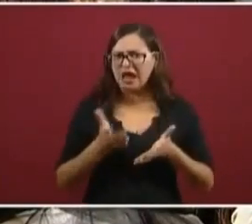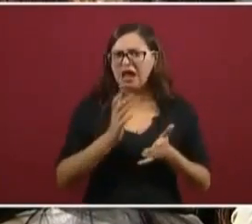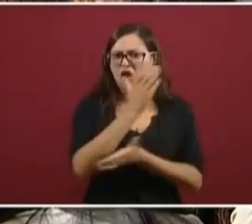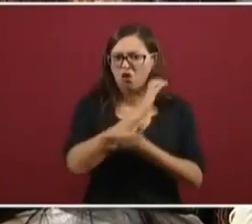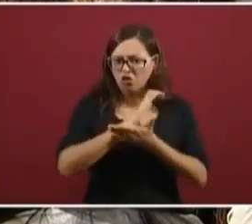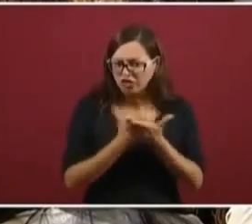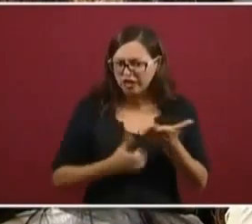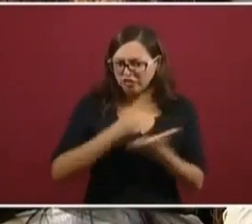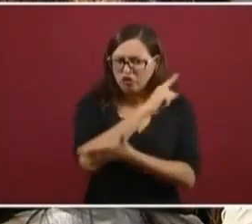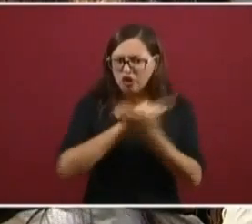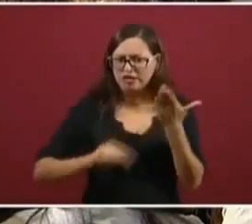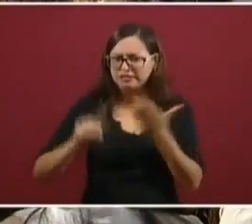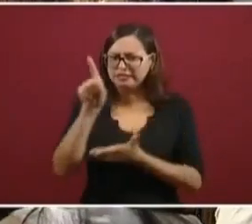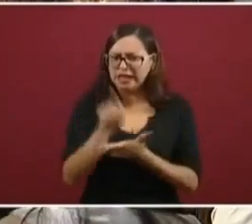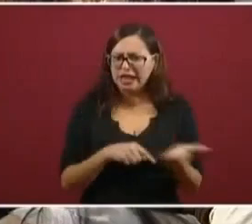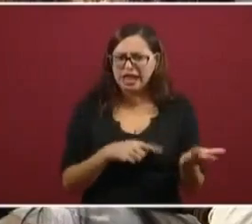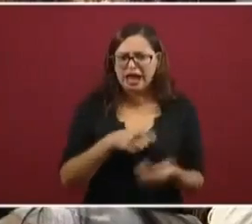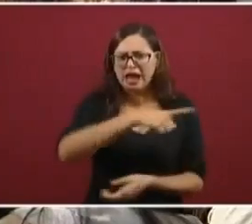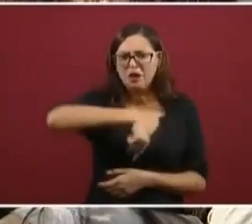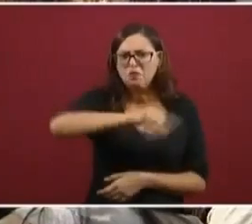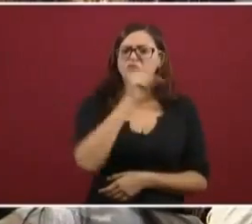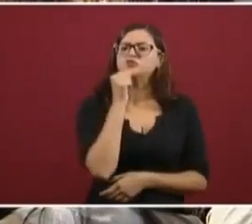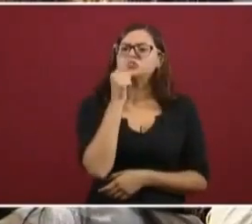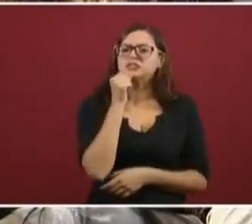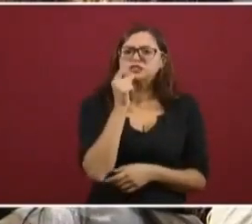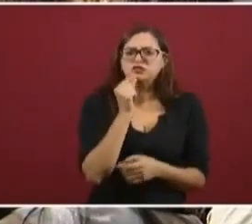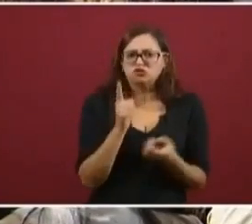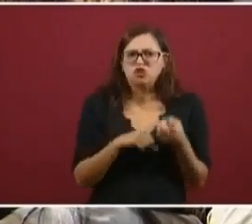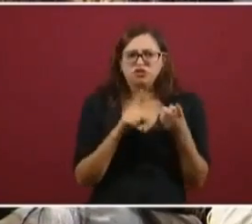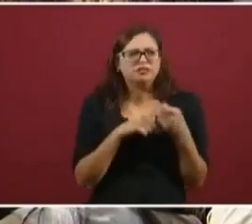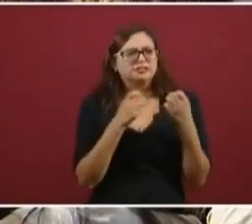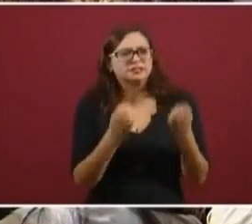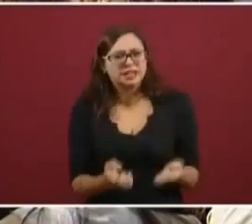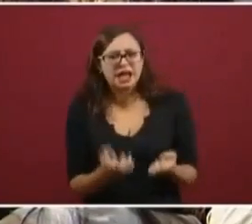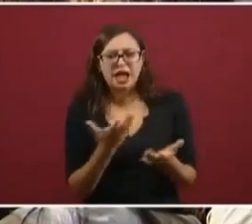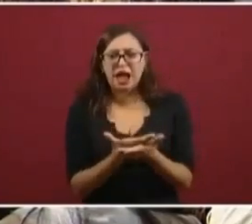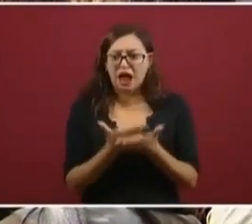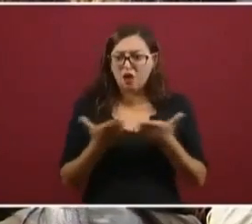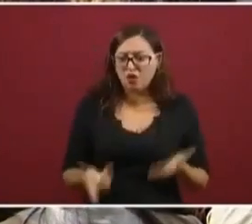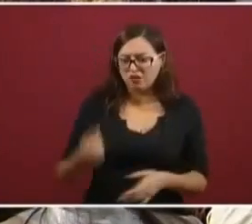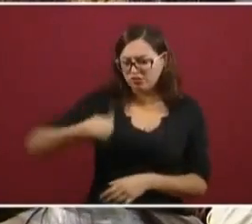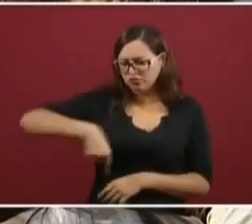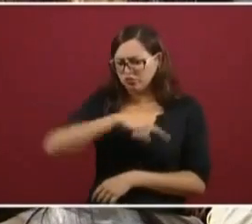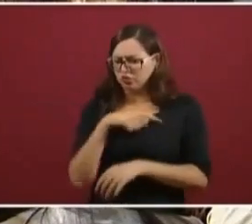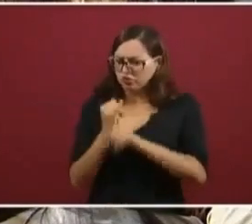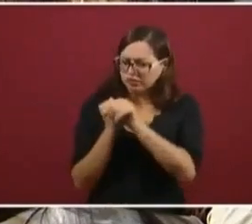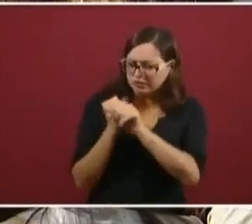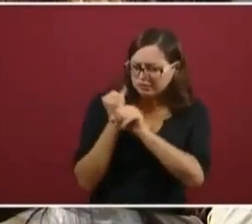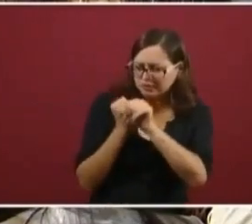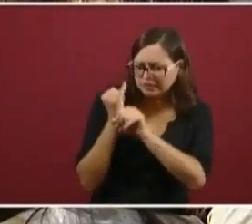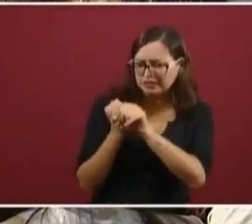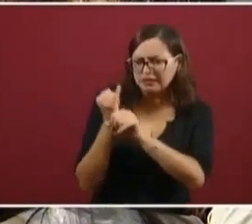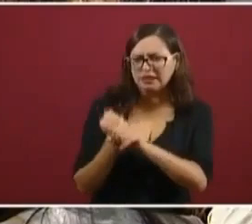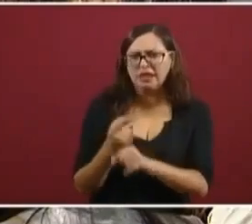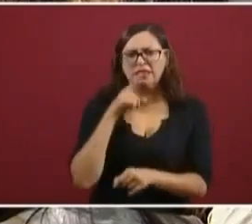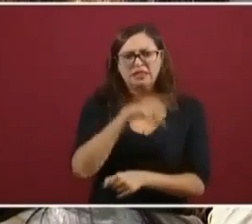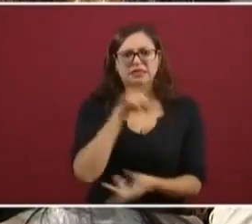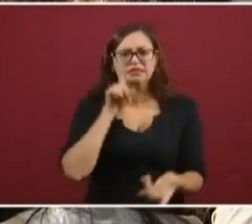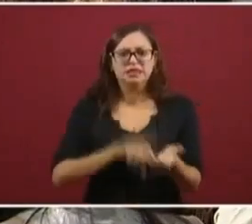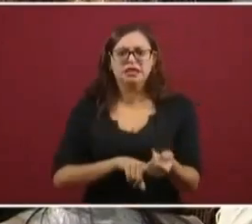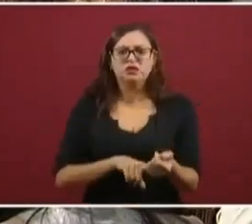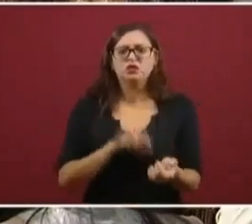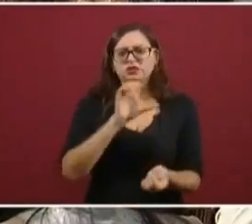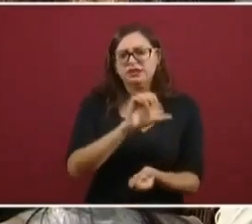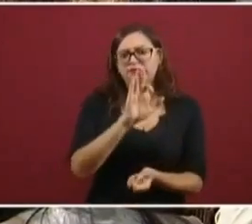se fueron Porque justo este el día de hoy llevamos un reporte de que en la solo en la Comisión Federal